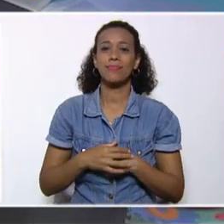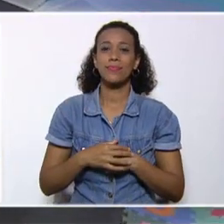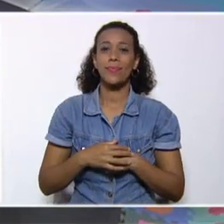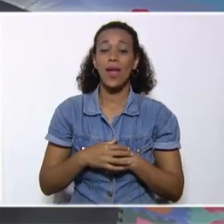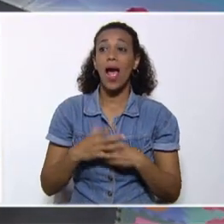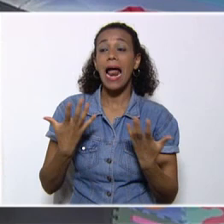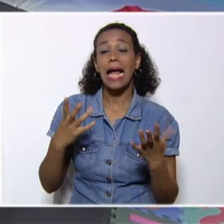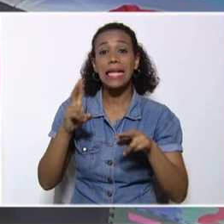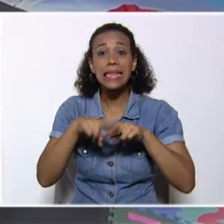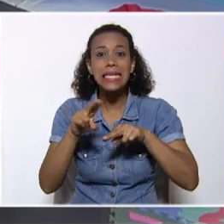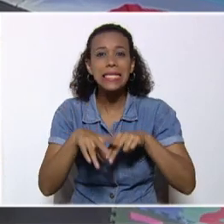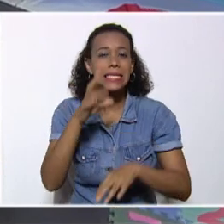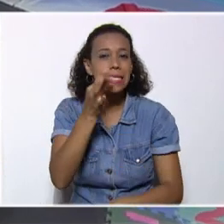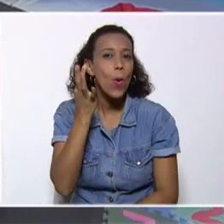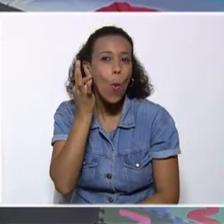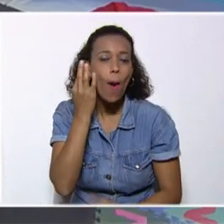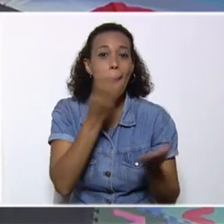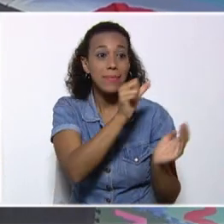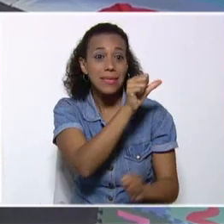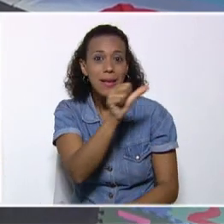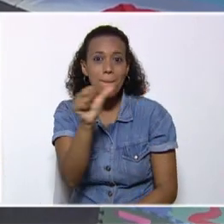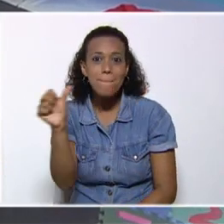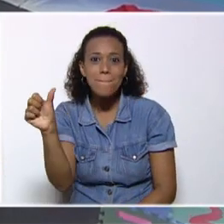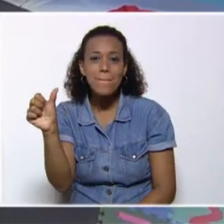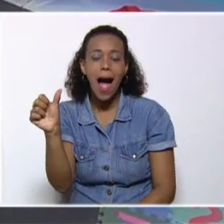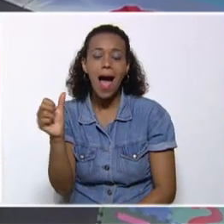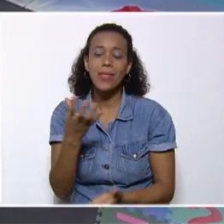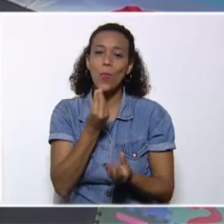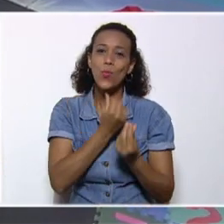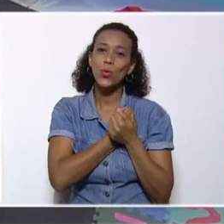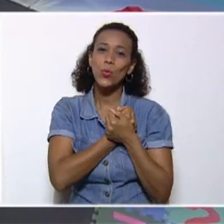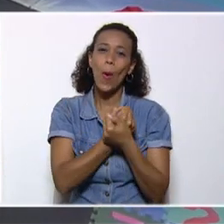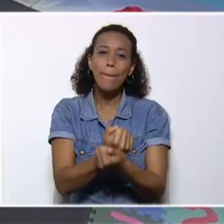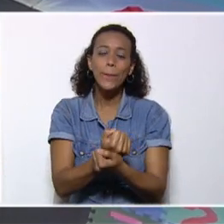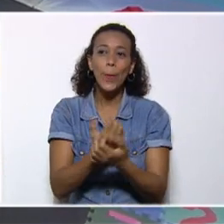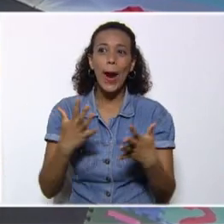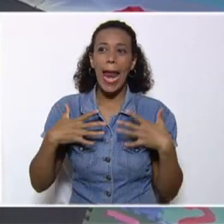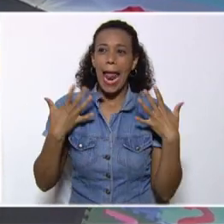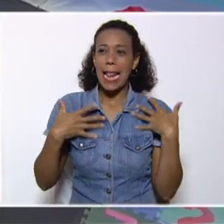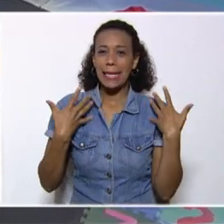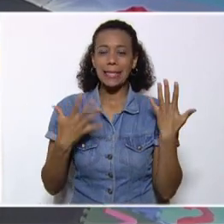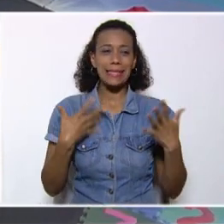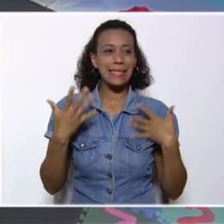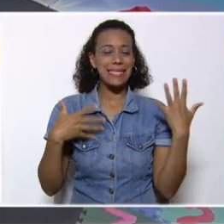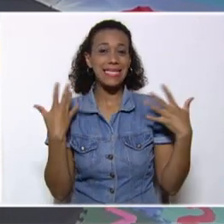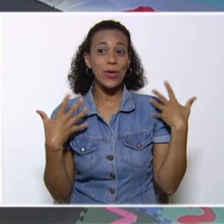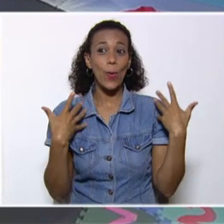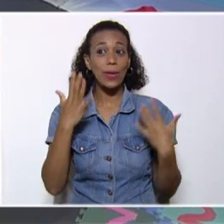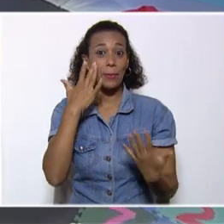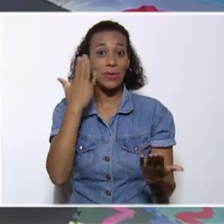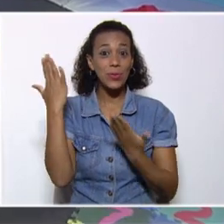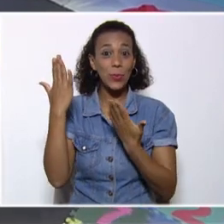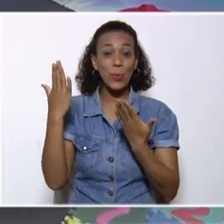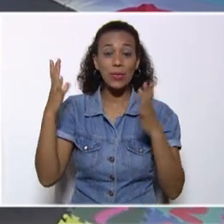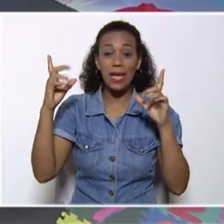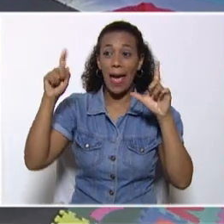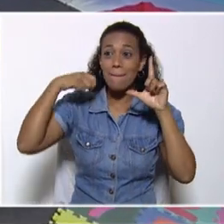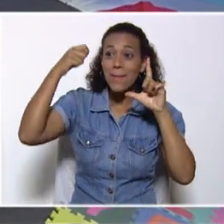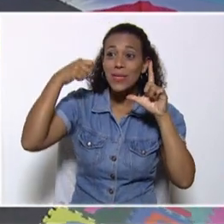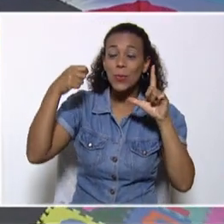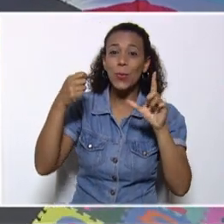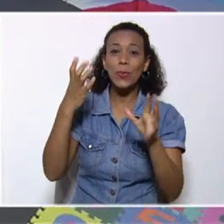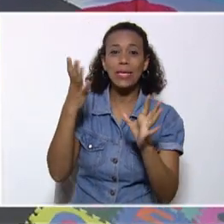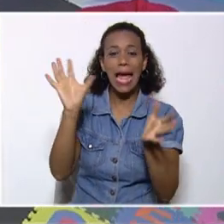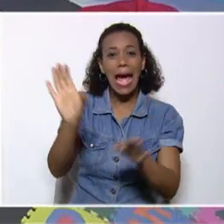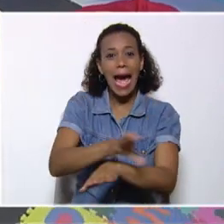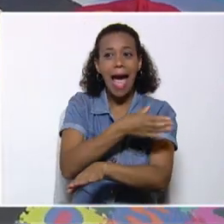esta semana con mucho amor, cargado de energía. Pudimos disfrutar de ese hermoso